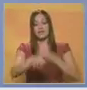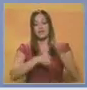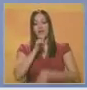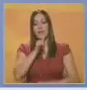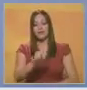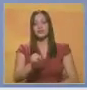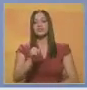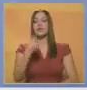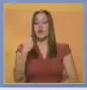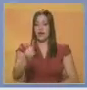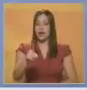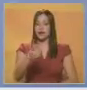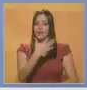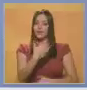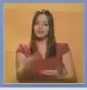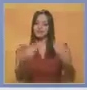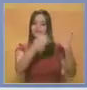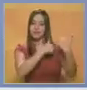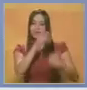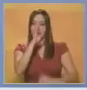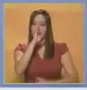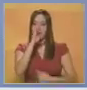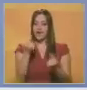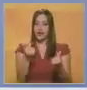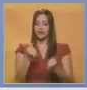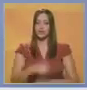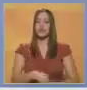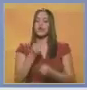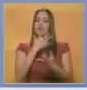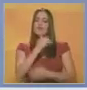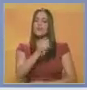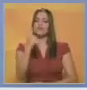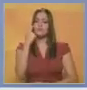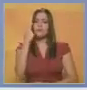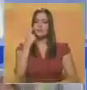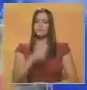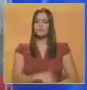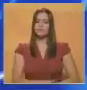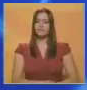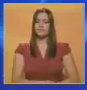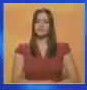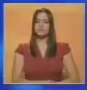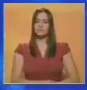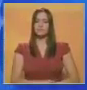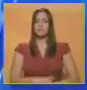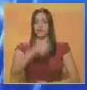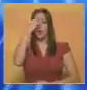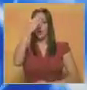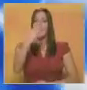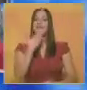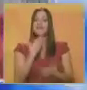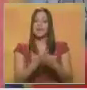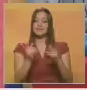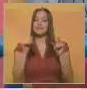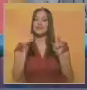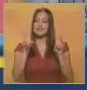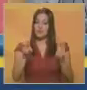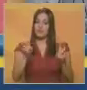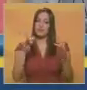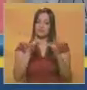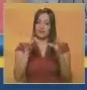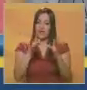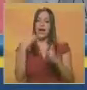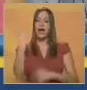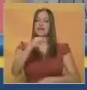Edgar Hernández Beren, superintendente de bancos. Liz Flores está con él y nos trae la información. Hola amigos, gracias por este enlace en directo.